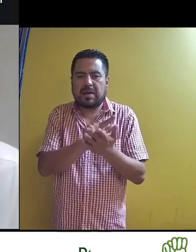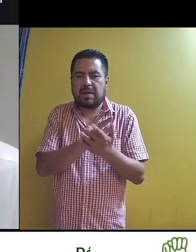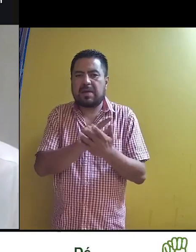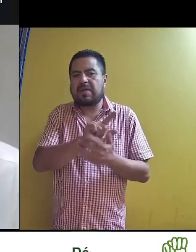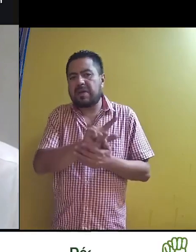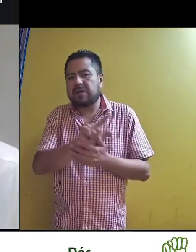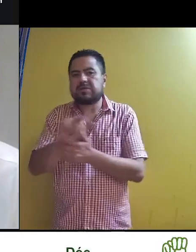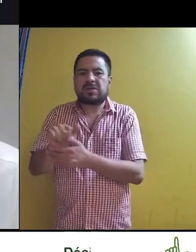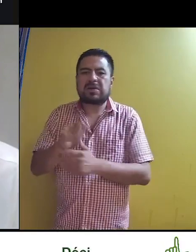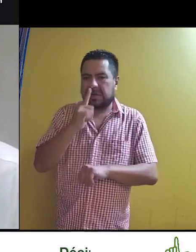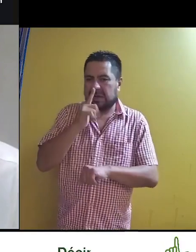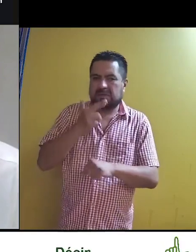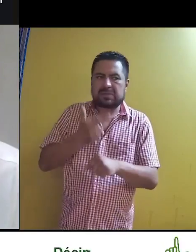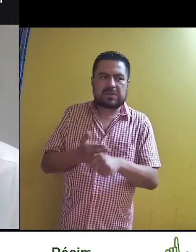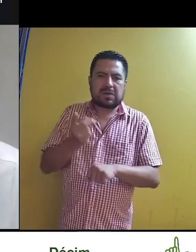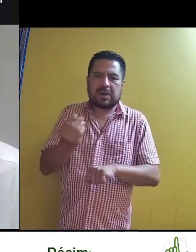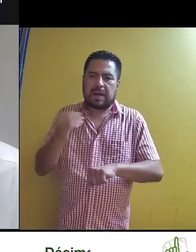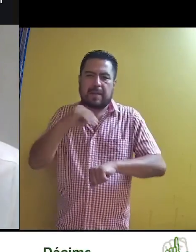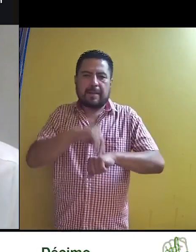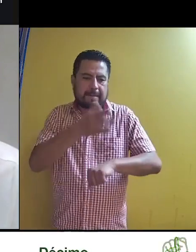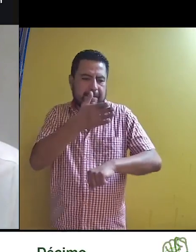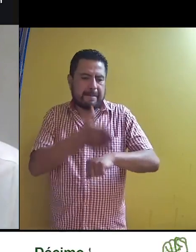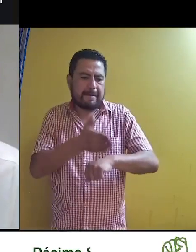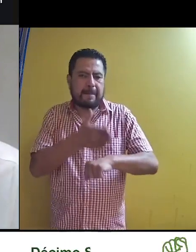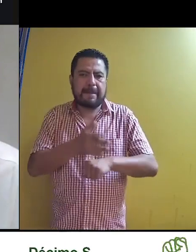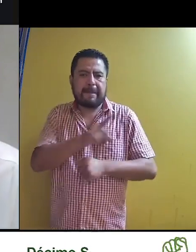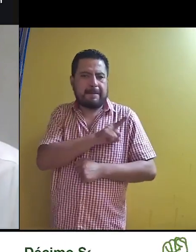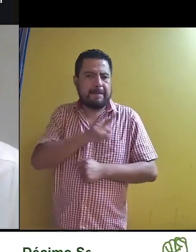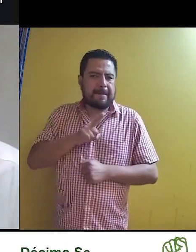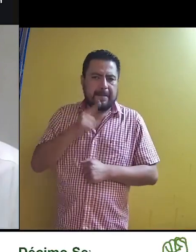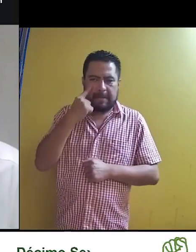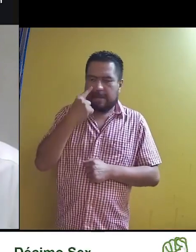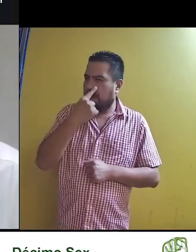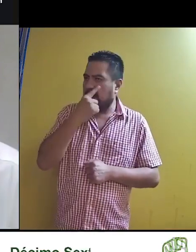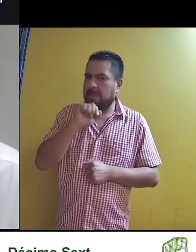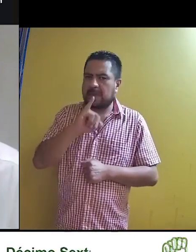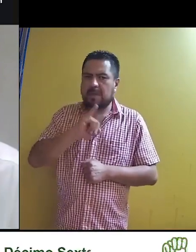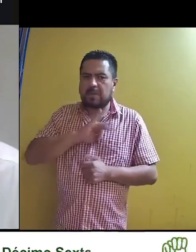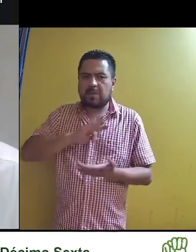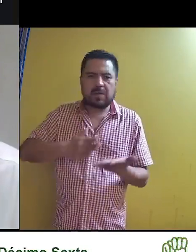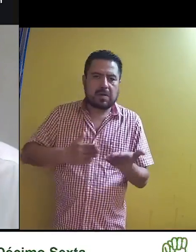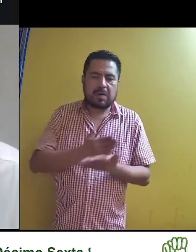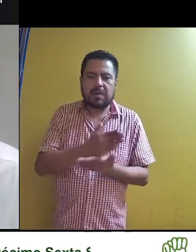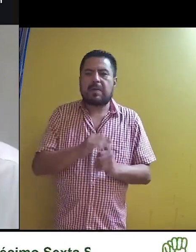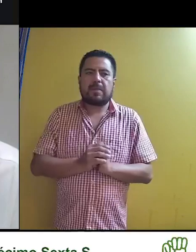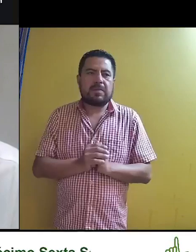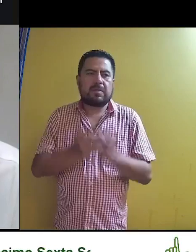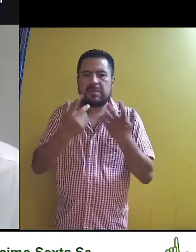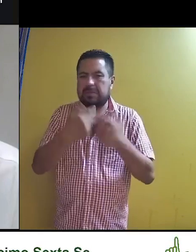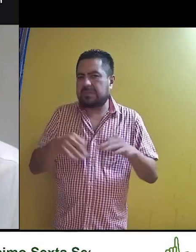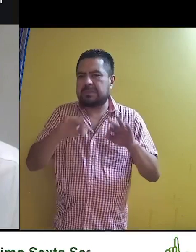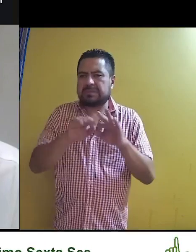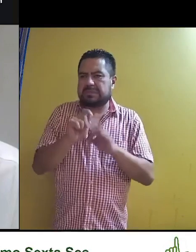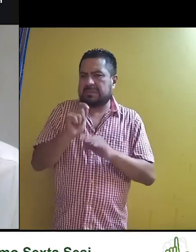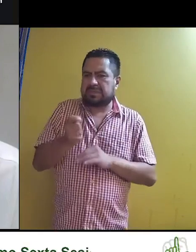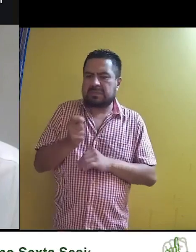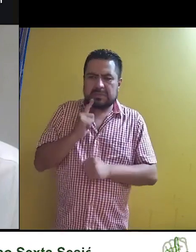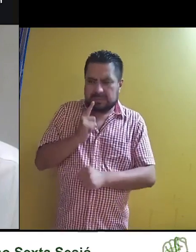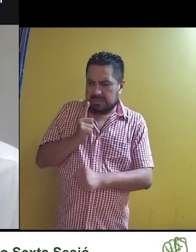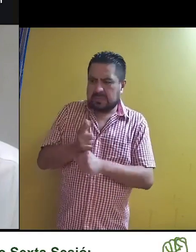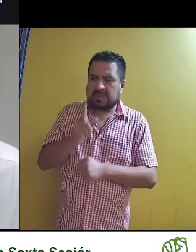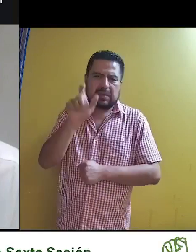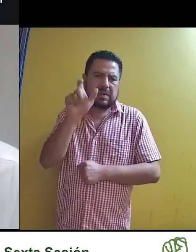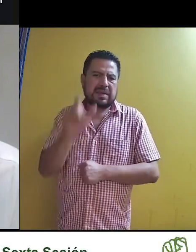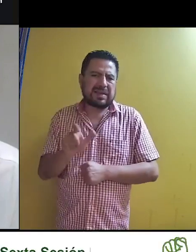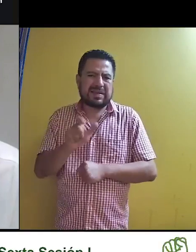la autoridad responsable impuso las sanciones que consideró procedentes. En principio, al existir identidad en el